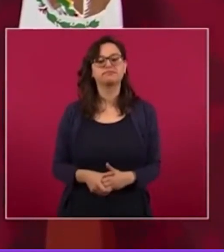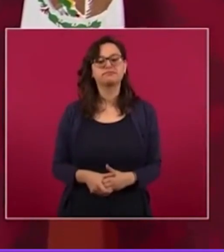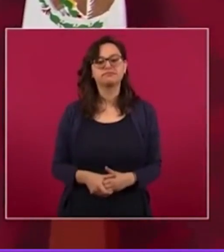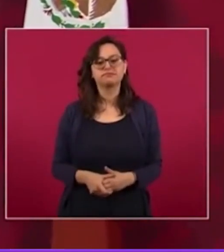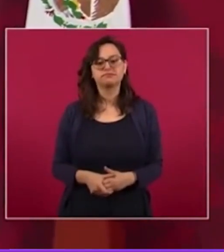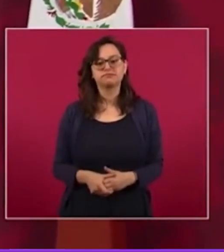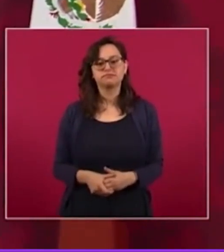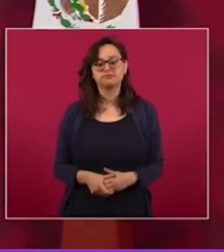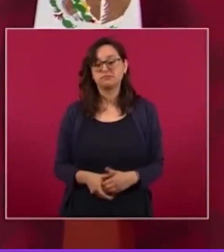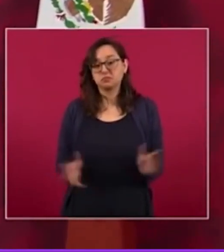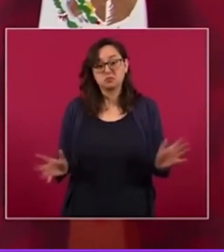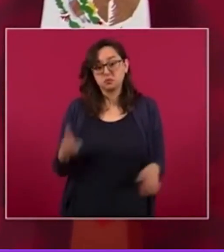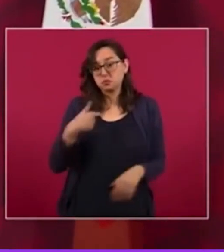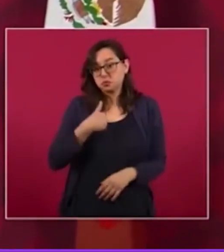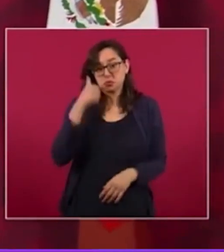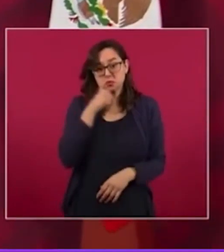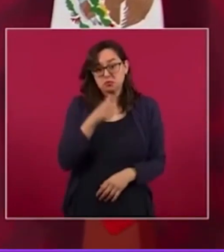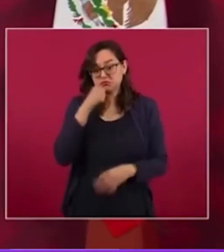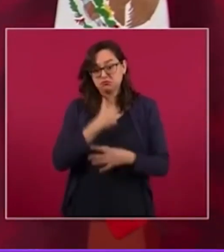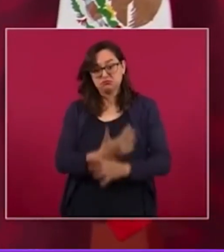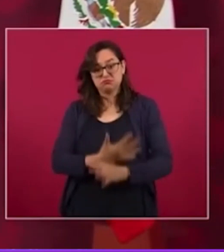lo que siempre he dicho